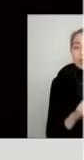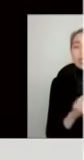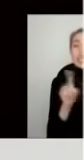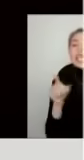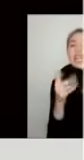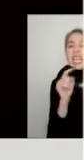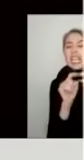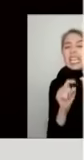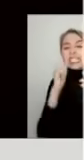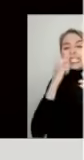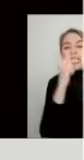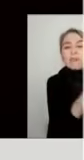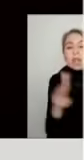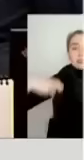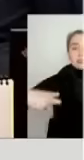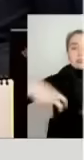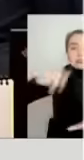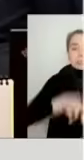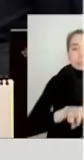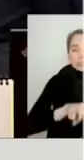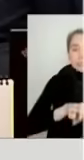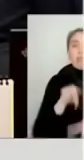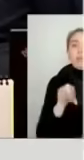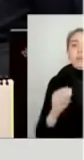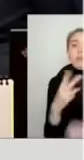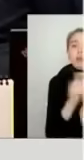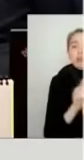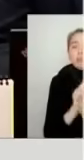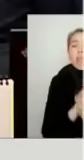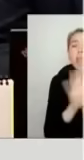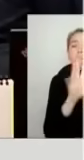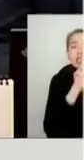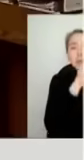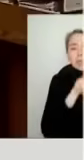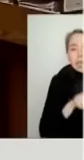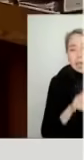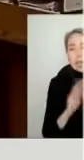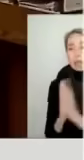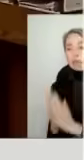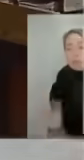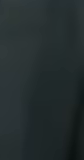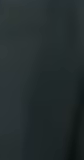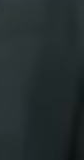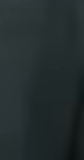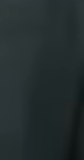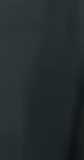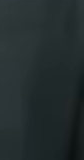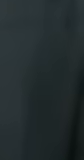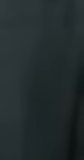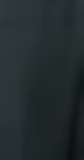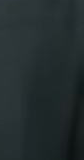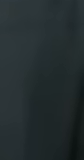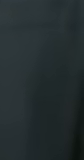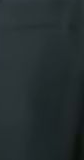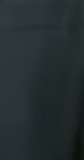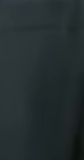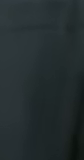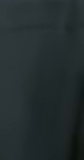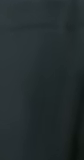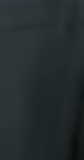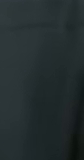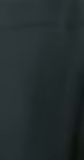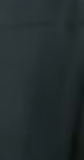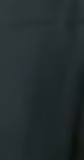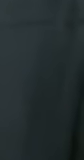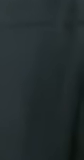nosotros creemos que llegó el momento de hacer buena política. Hoy lo que primó fue la justicia. Y es una justicia que nos